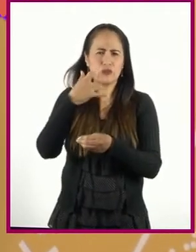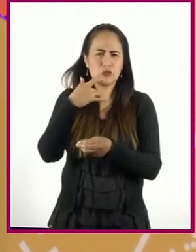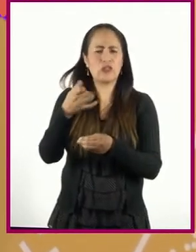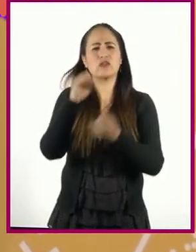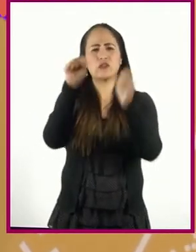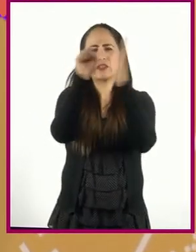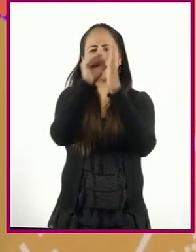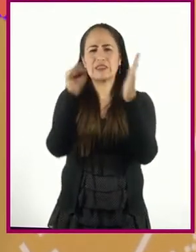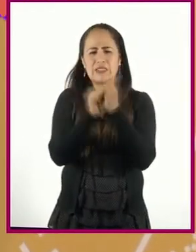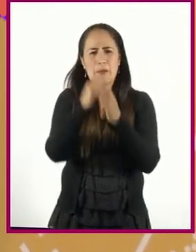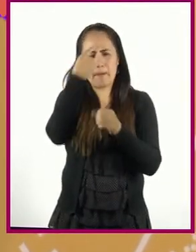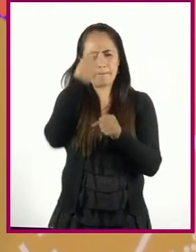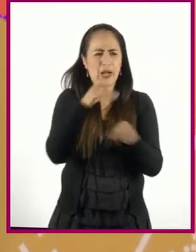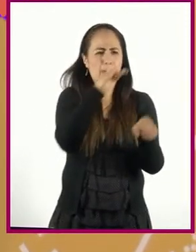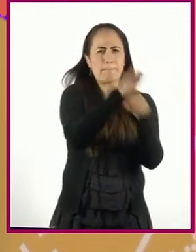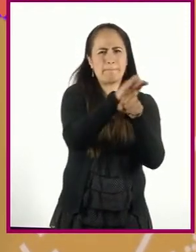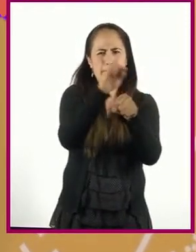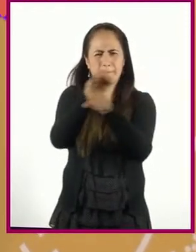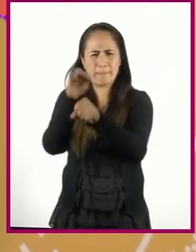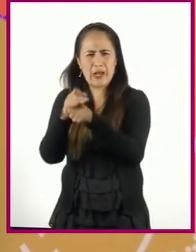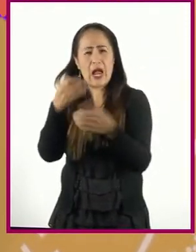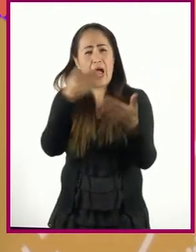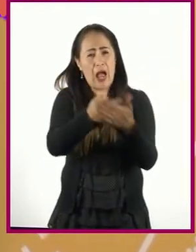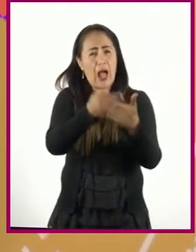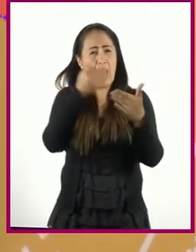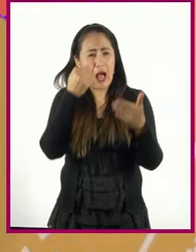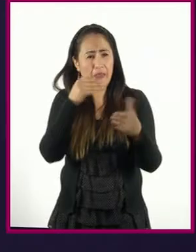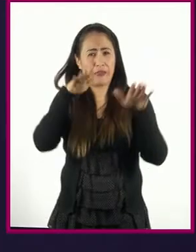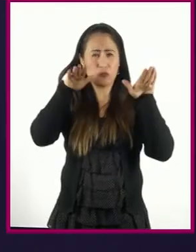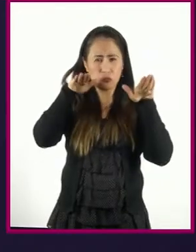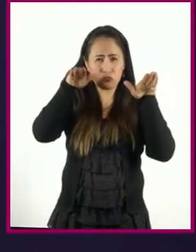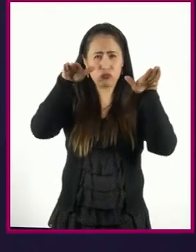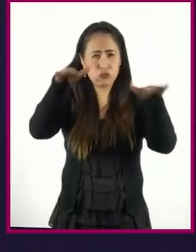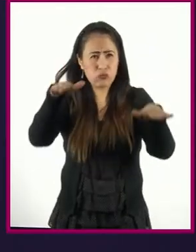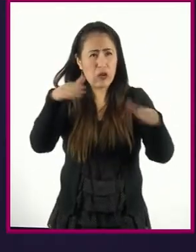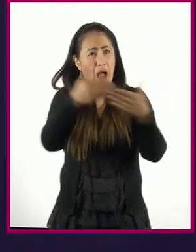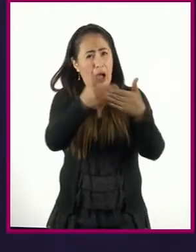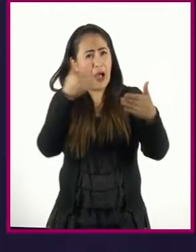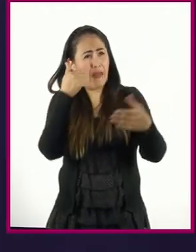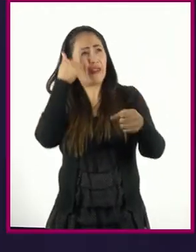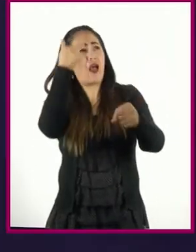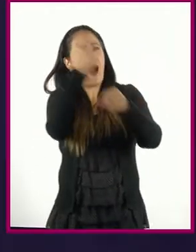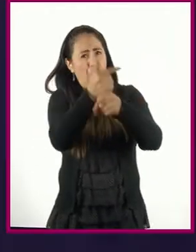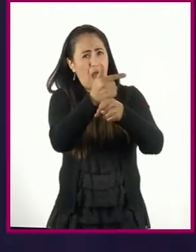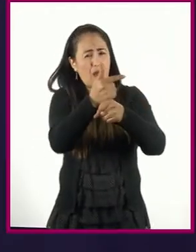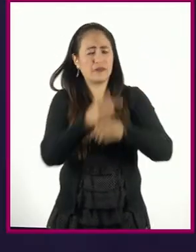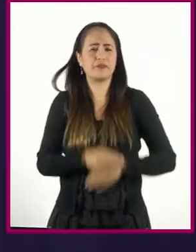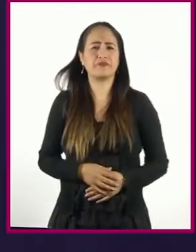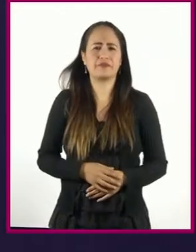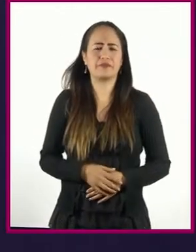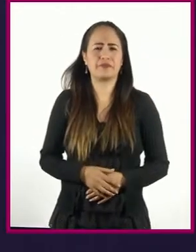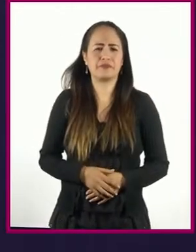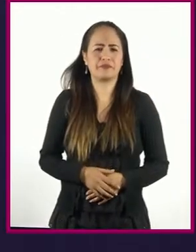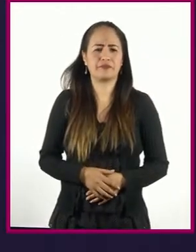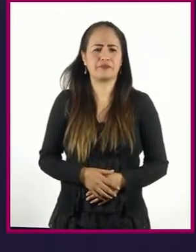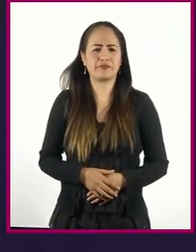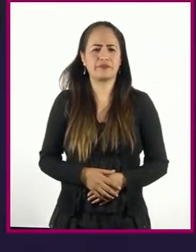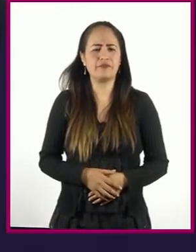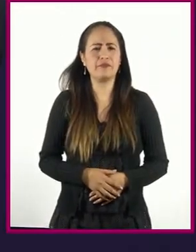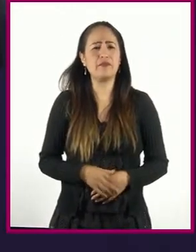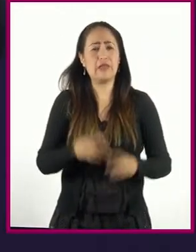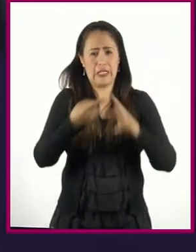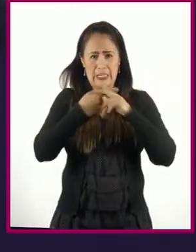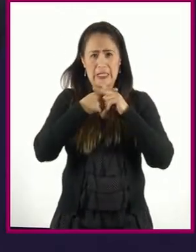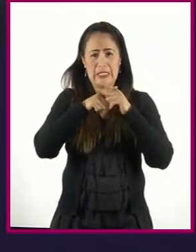defensa que les pudiera ayudar a anticipar ataques aéreos. En un principio, se utilizaron antenas